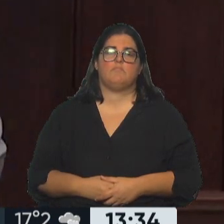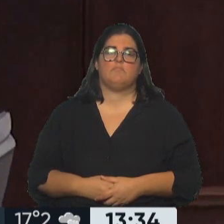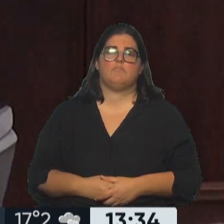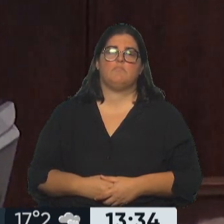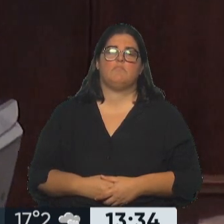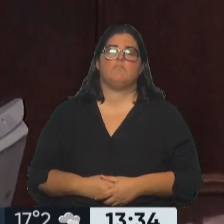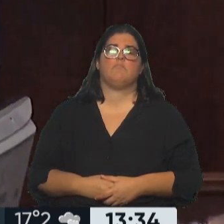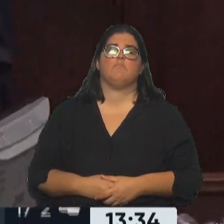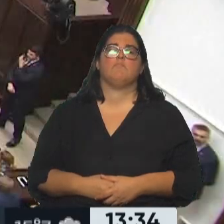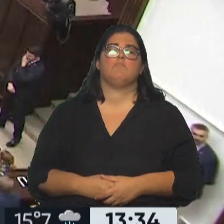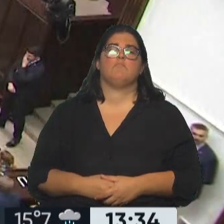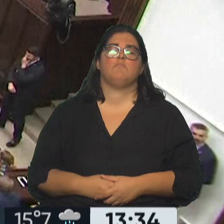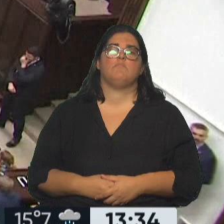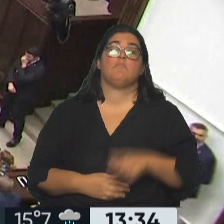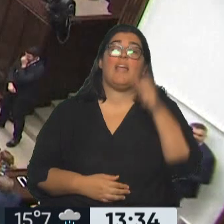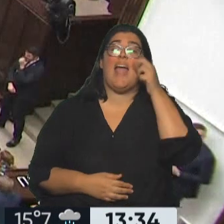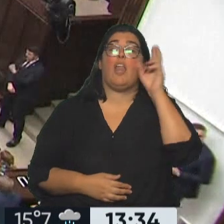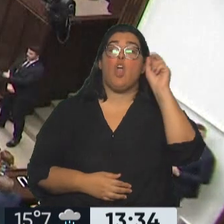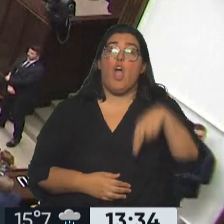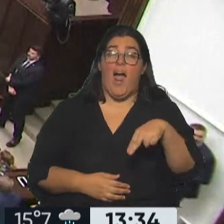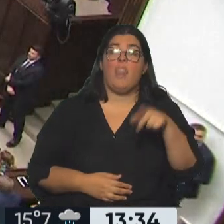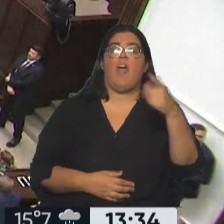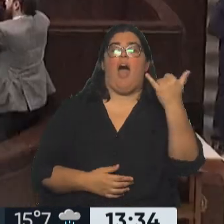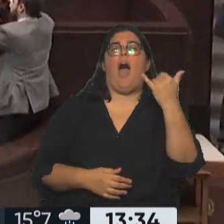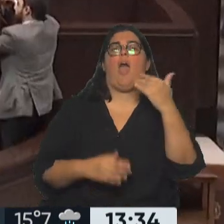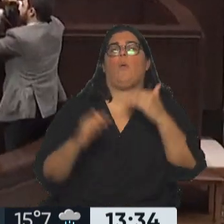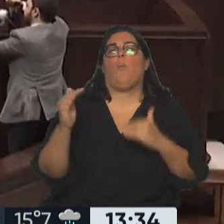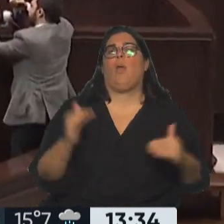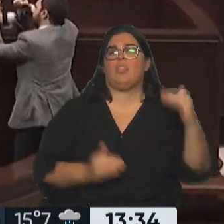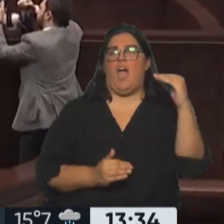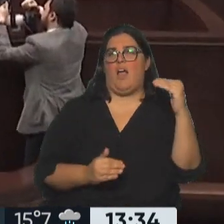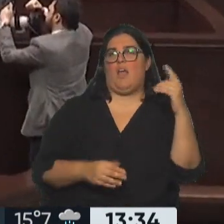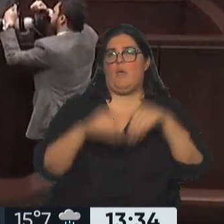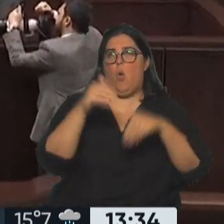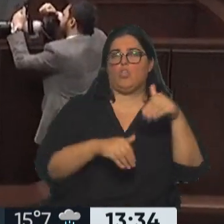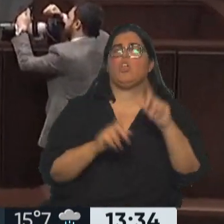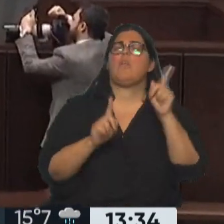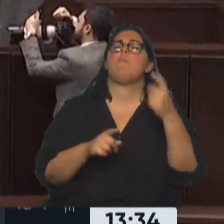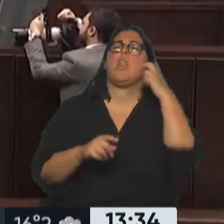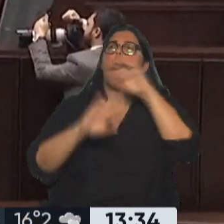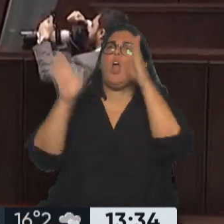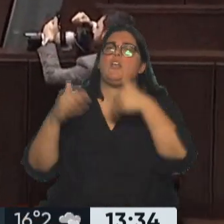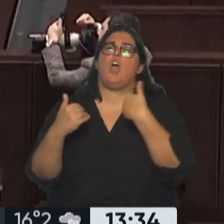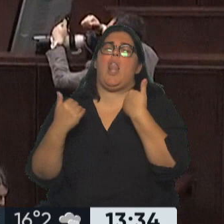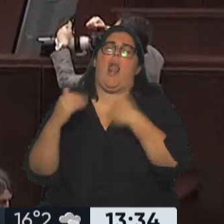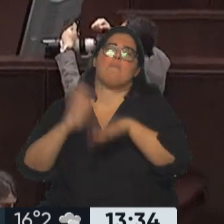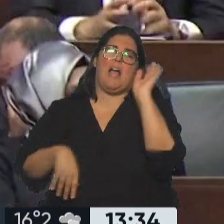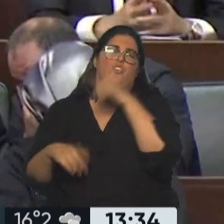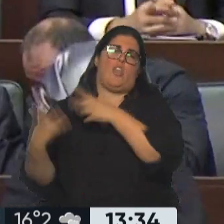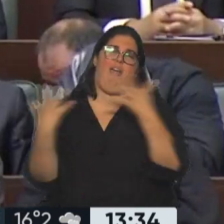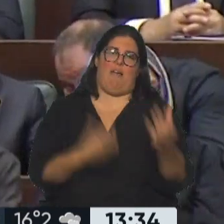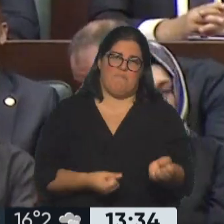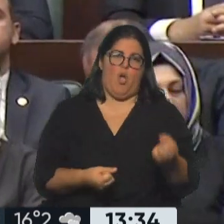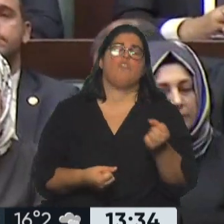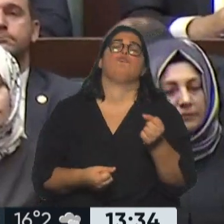la estrecha ventaja que mantiene en intención de voto, Erdogan obtuvo una cómoda mayoría parlamentaria, lo cual, sumado a la concentración de